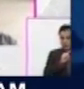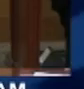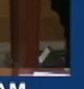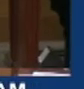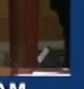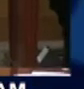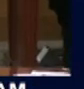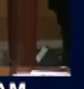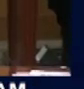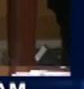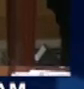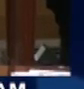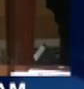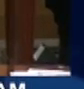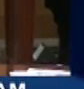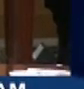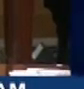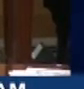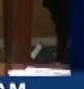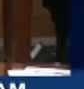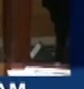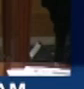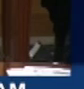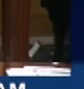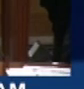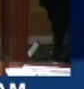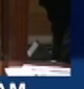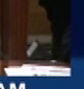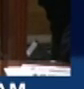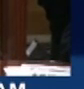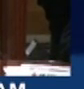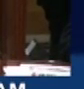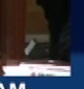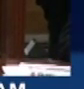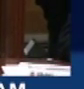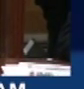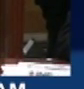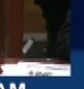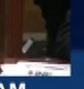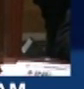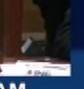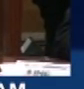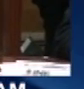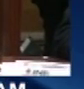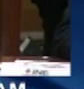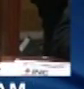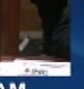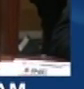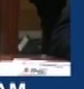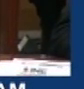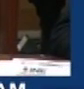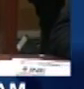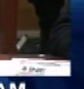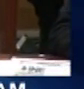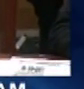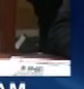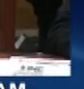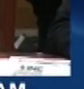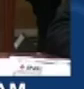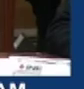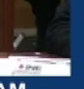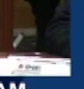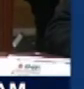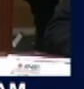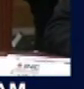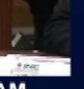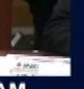elegirá Congreso local en Coahuila, así como 84 presidentes municipales en Hidalgo. En ese sentido, recordemos que México no es